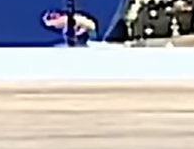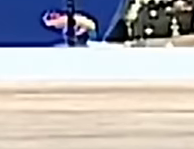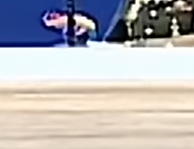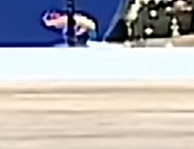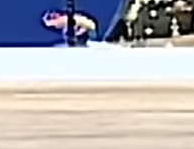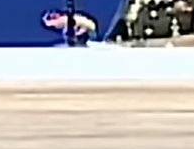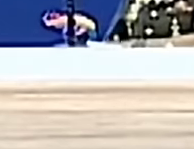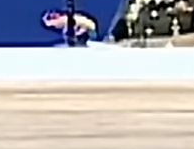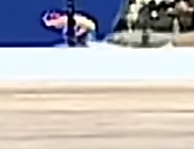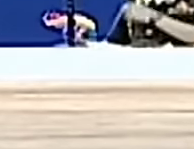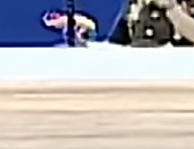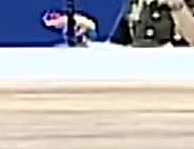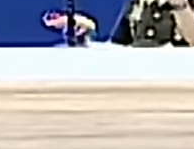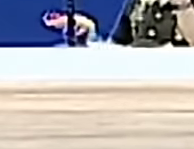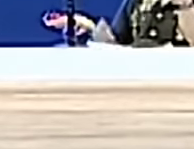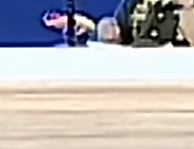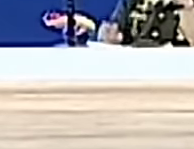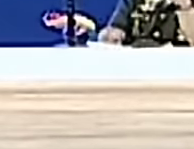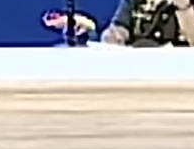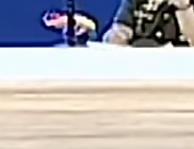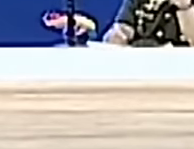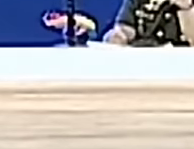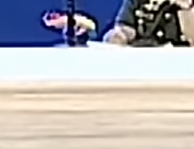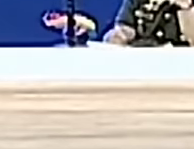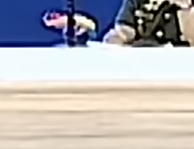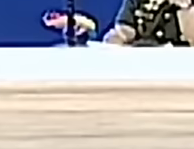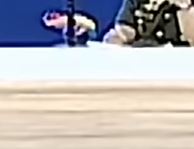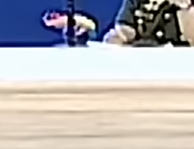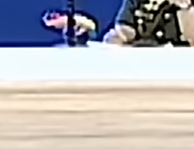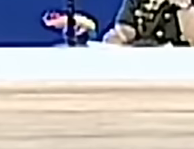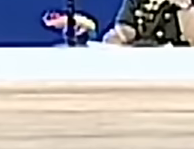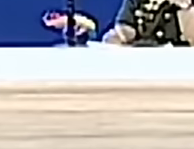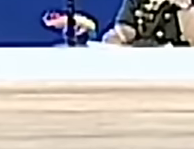diplomática y satisfactoria para ambas partes.